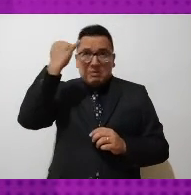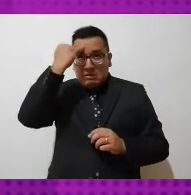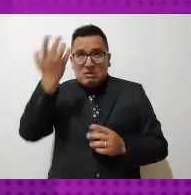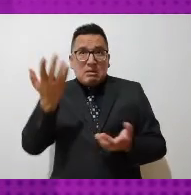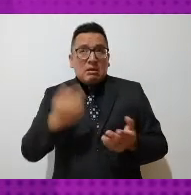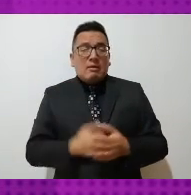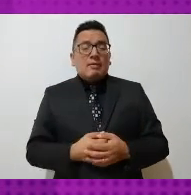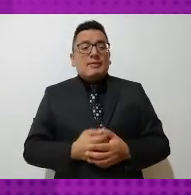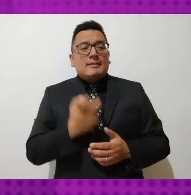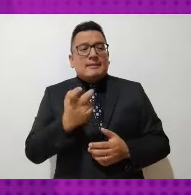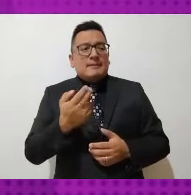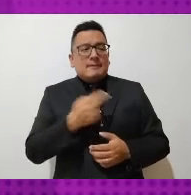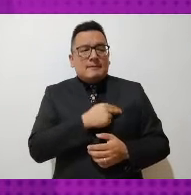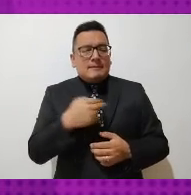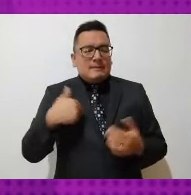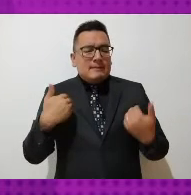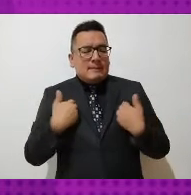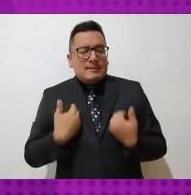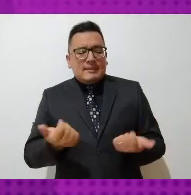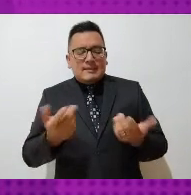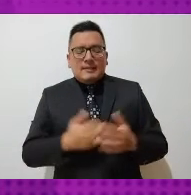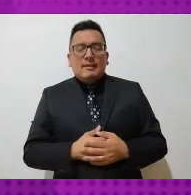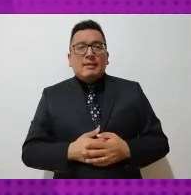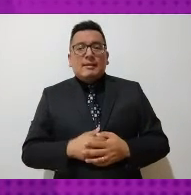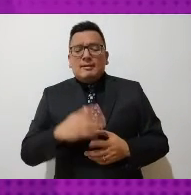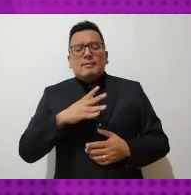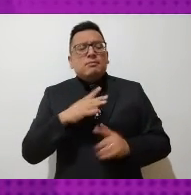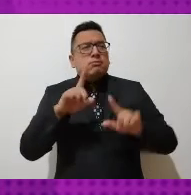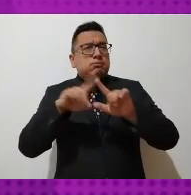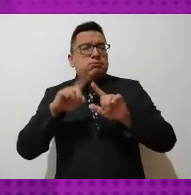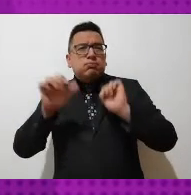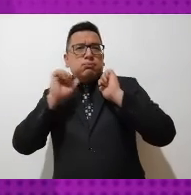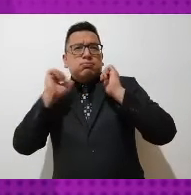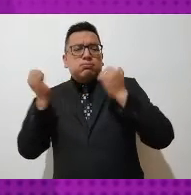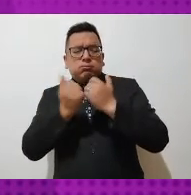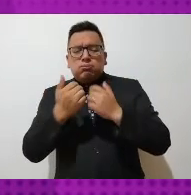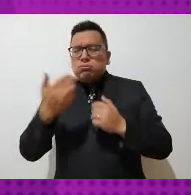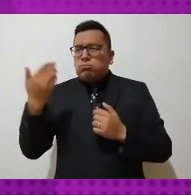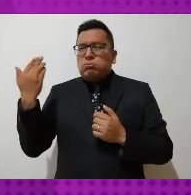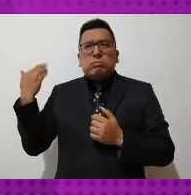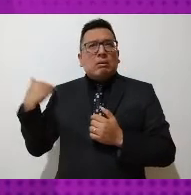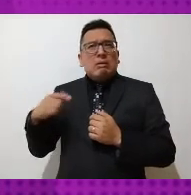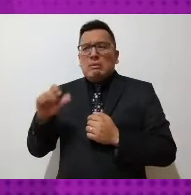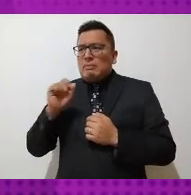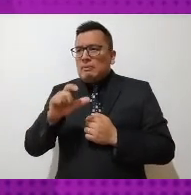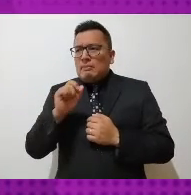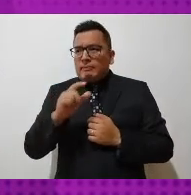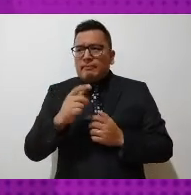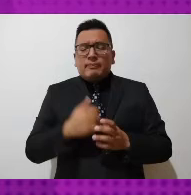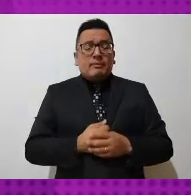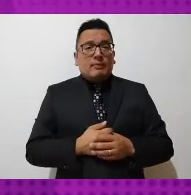que hay ya detrás de esto asociaciones que han surgido del